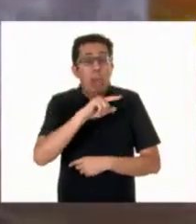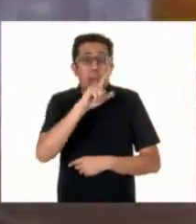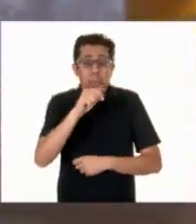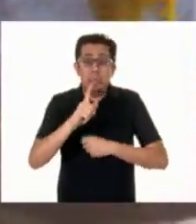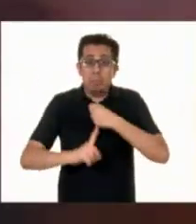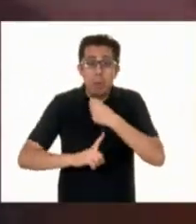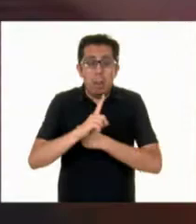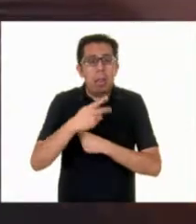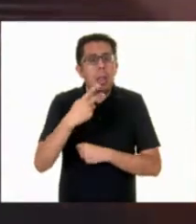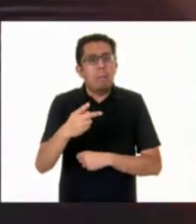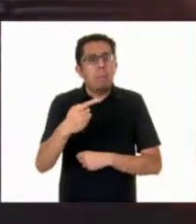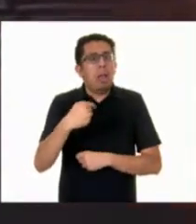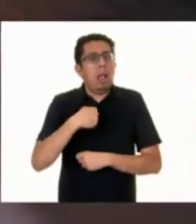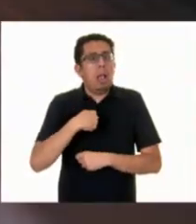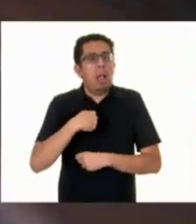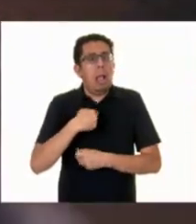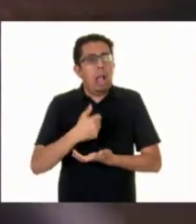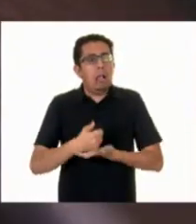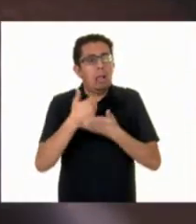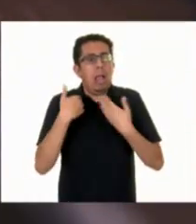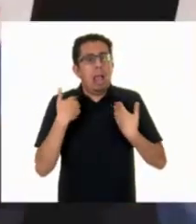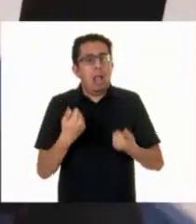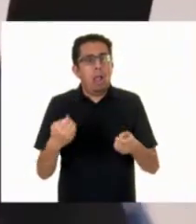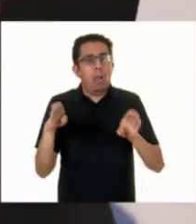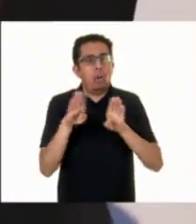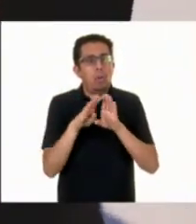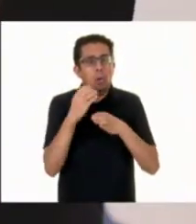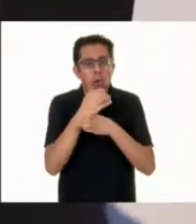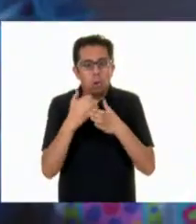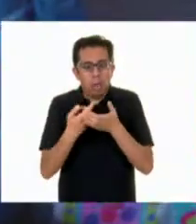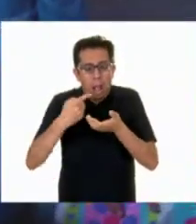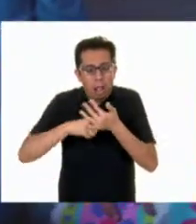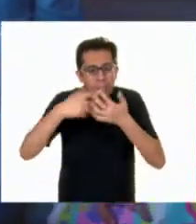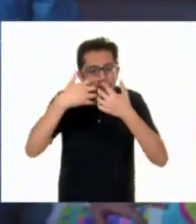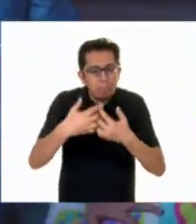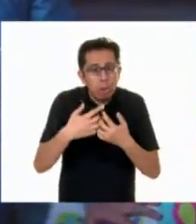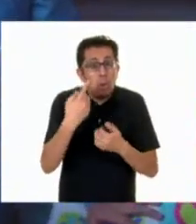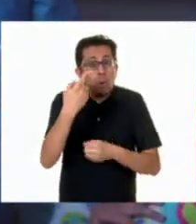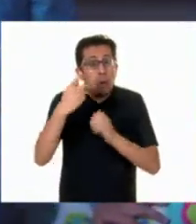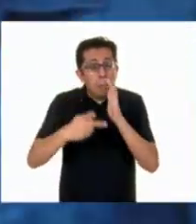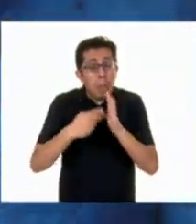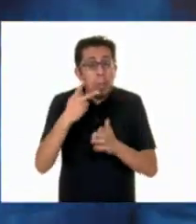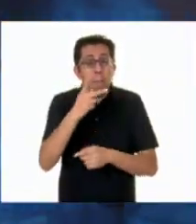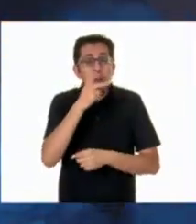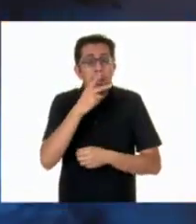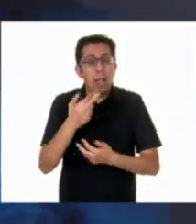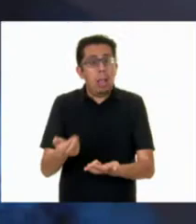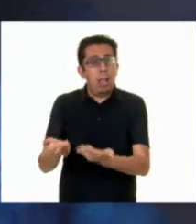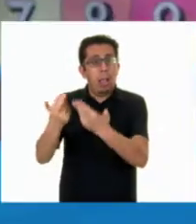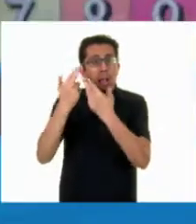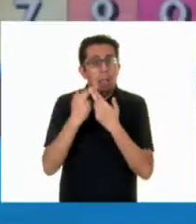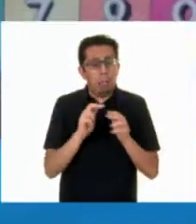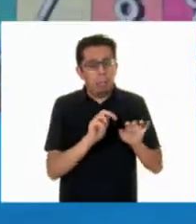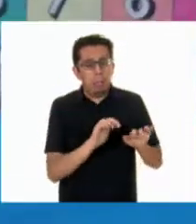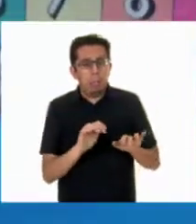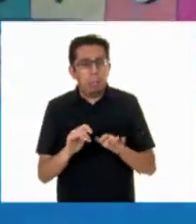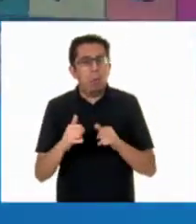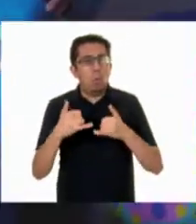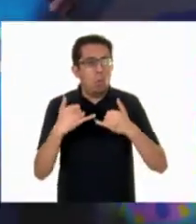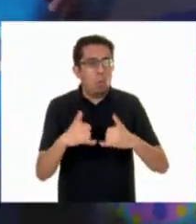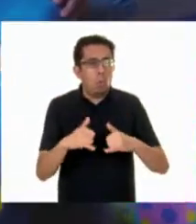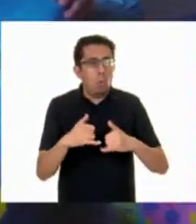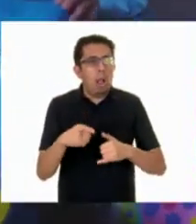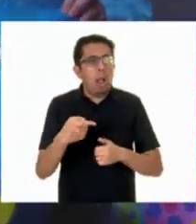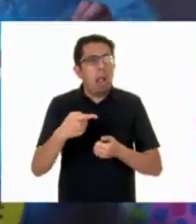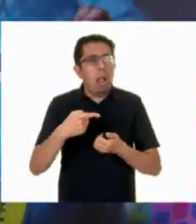gato, pero a mí me hizo entender cómo funcionan las cosas. Un día, mi papá me regaló un pianito de juguete con